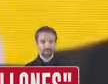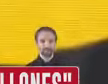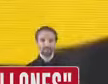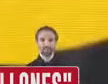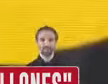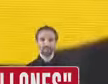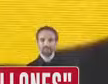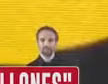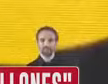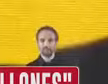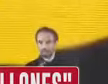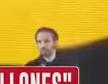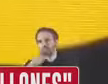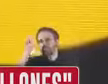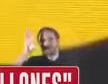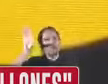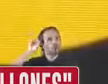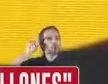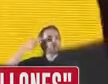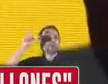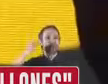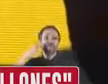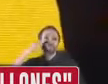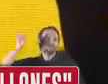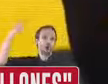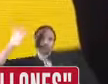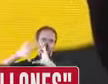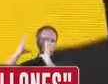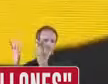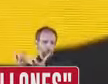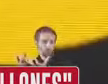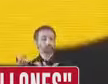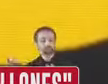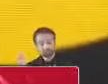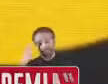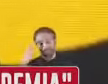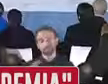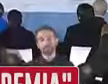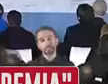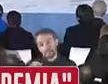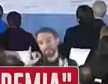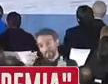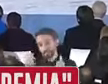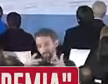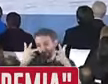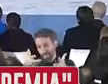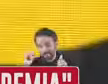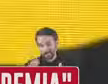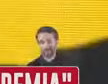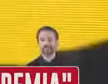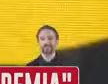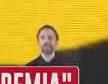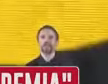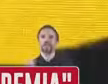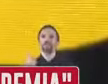y me escuchará un marciano o alguien de afuera diría propuesta explicar nuestra vida de esta mujer y sí y sí porque en la argentina